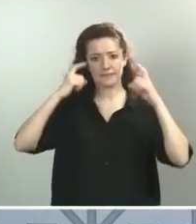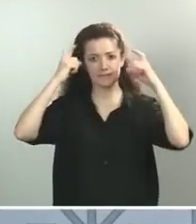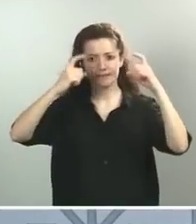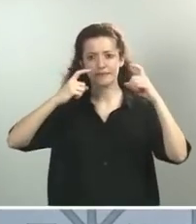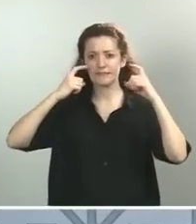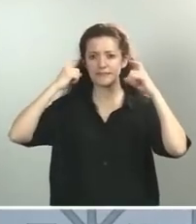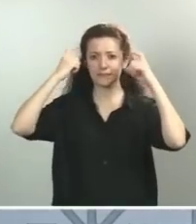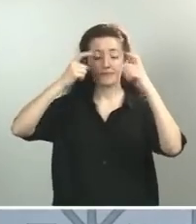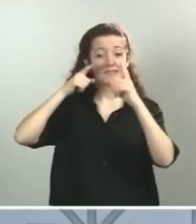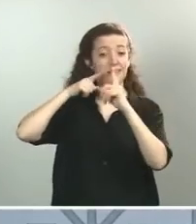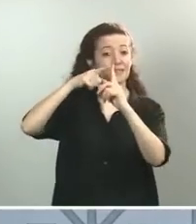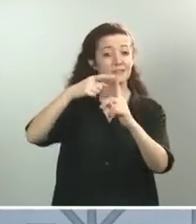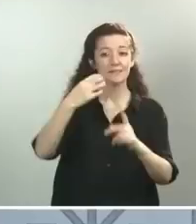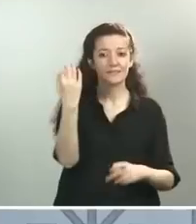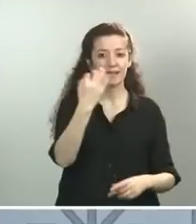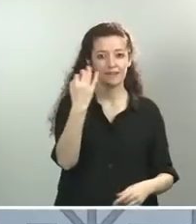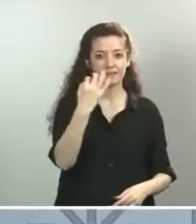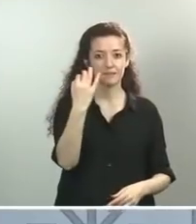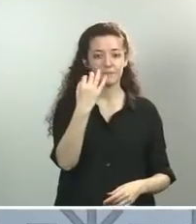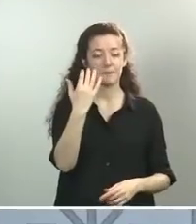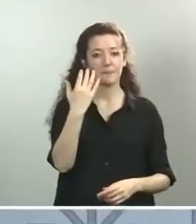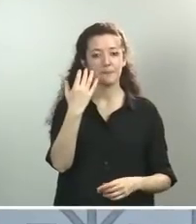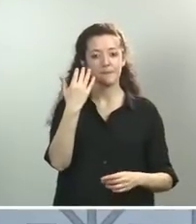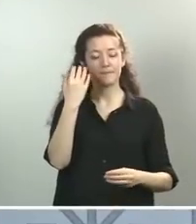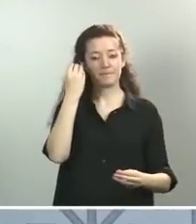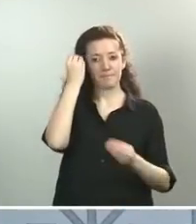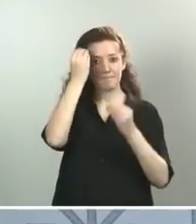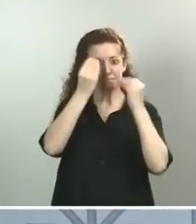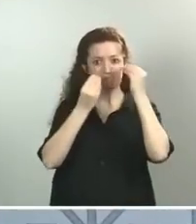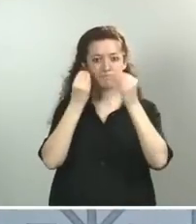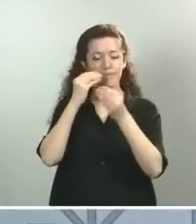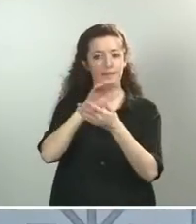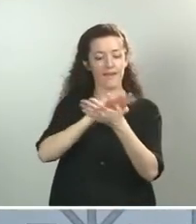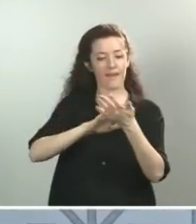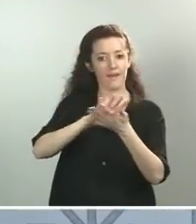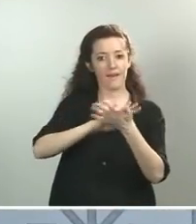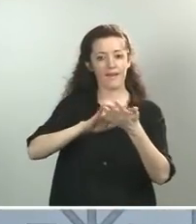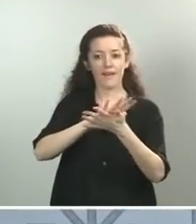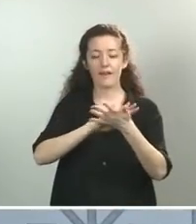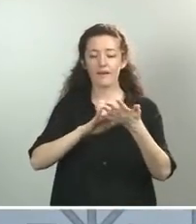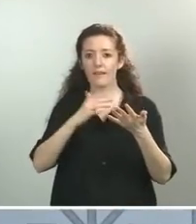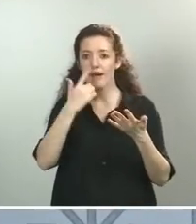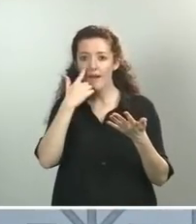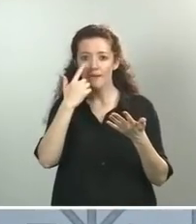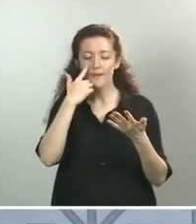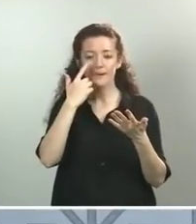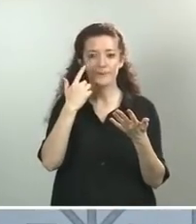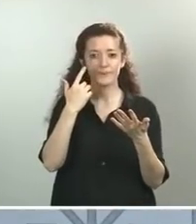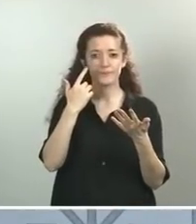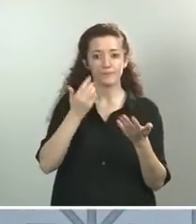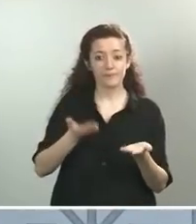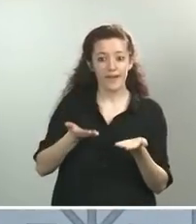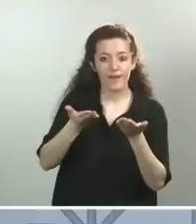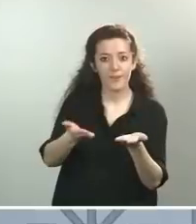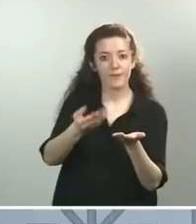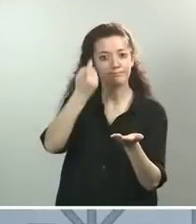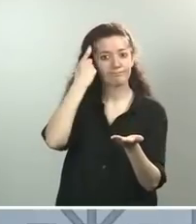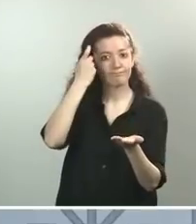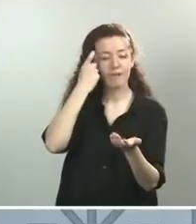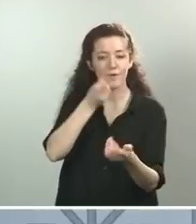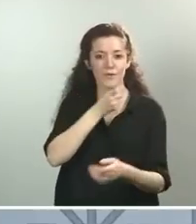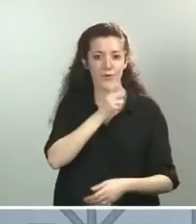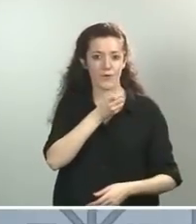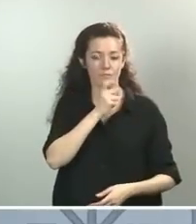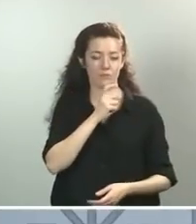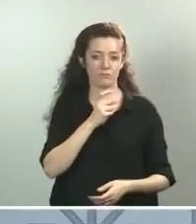reflexionar juntos sobre como e de que maneira podríamos ajudar aos estudiantes, aos profesores,